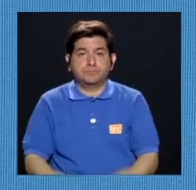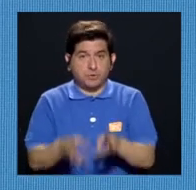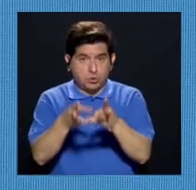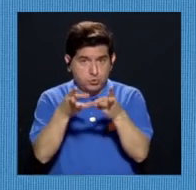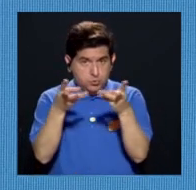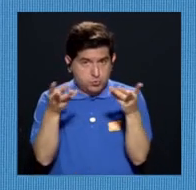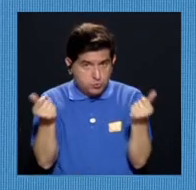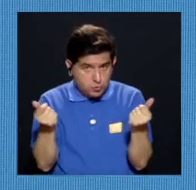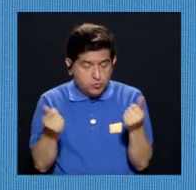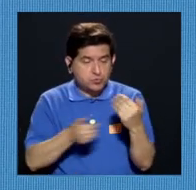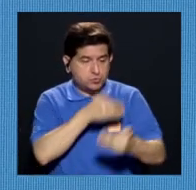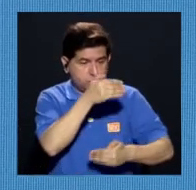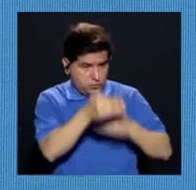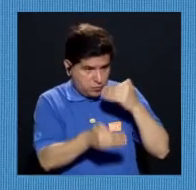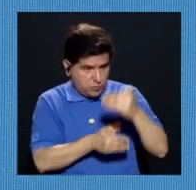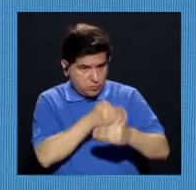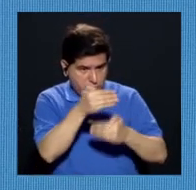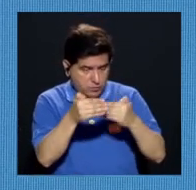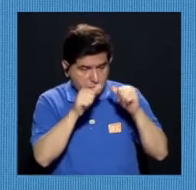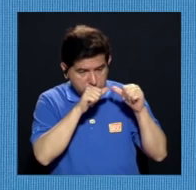soluciones que están en proceso